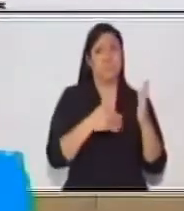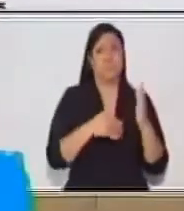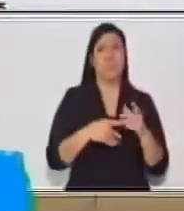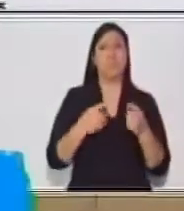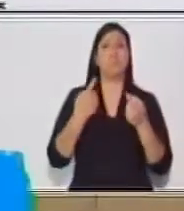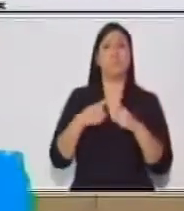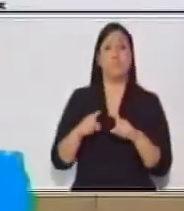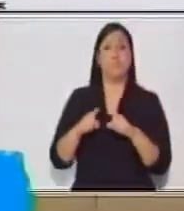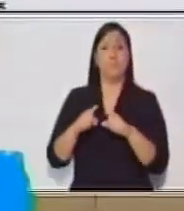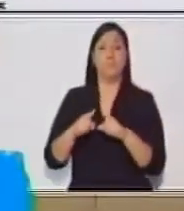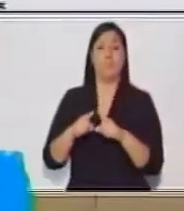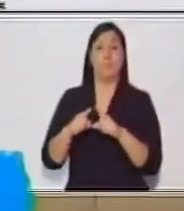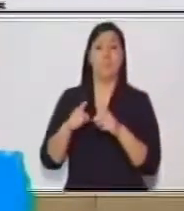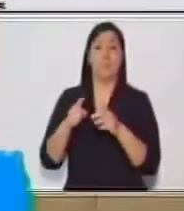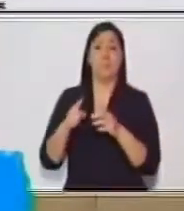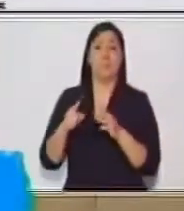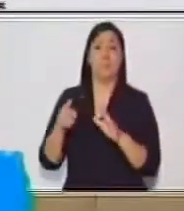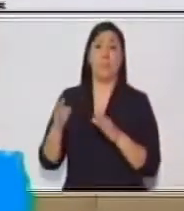hay,